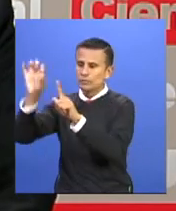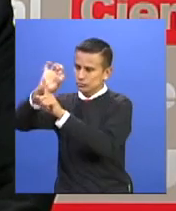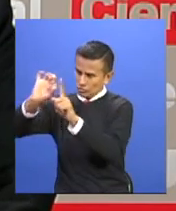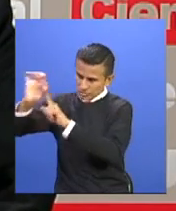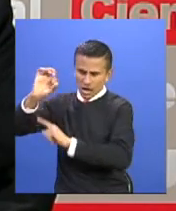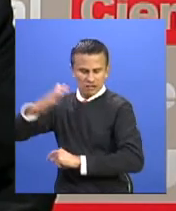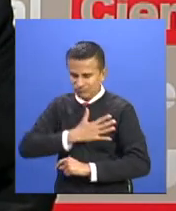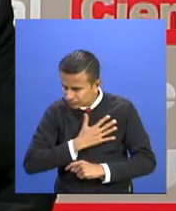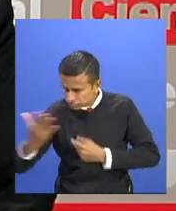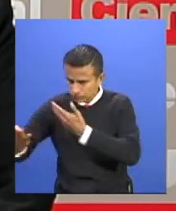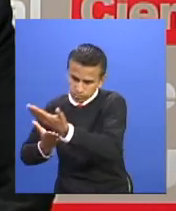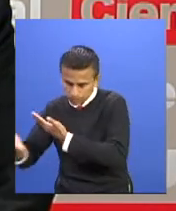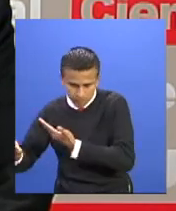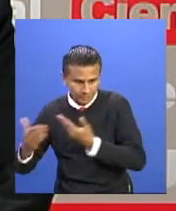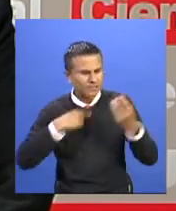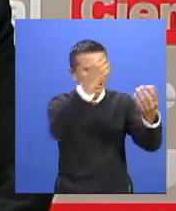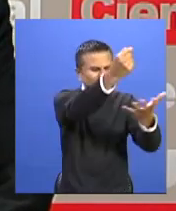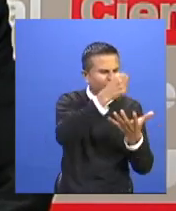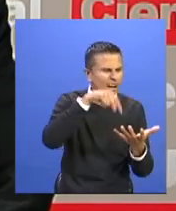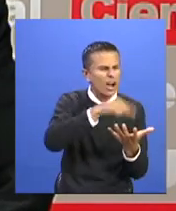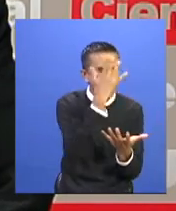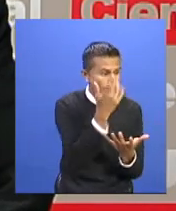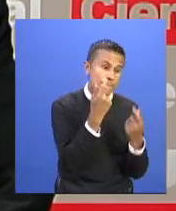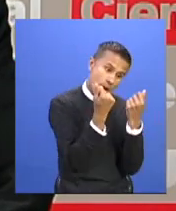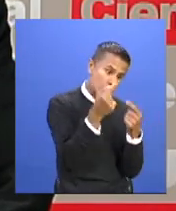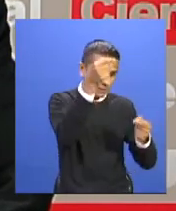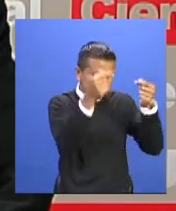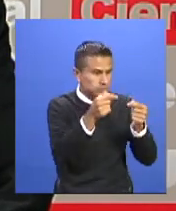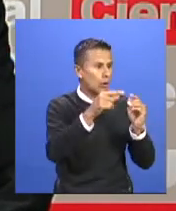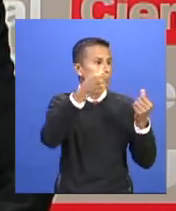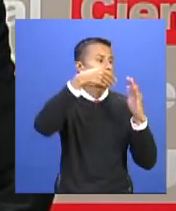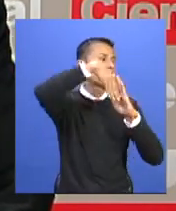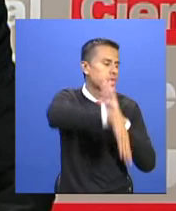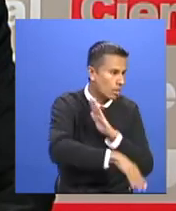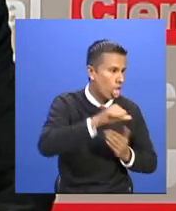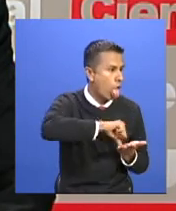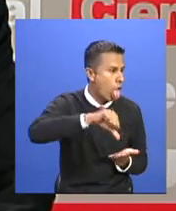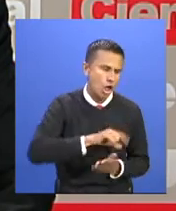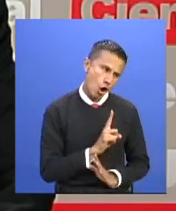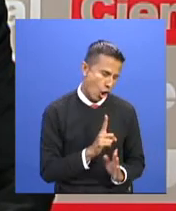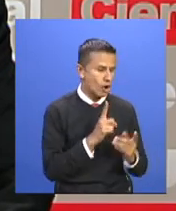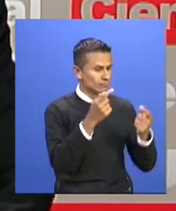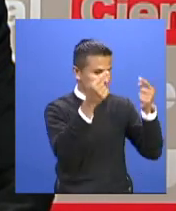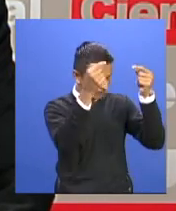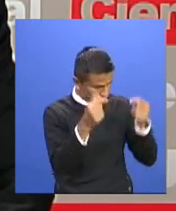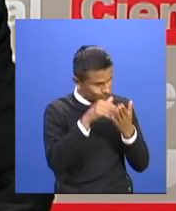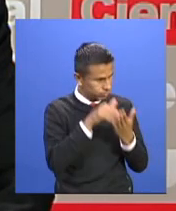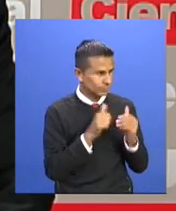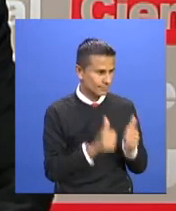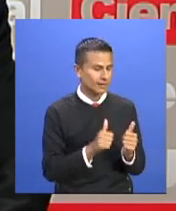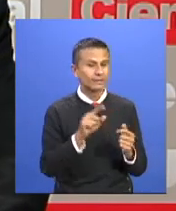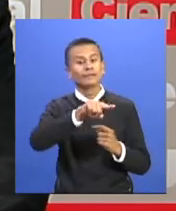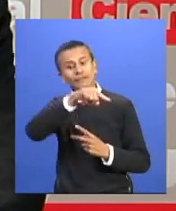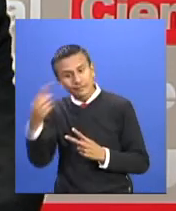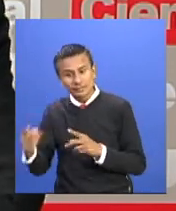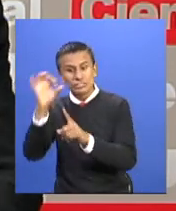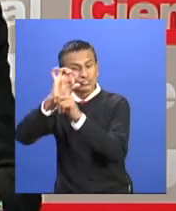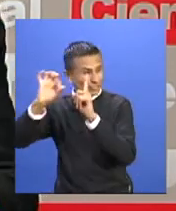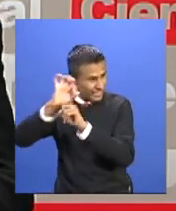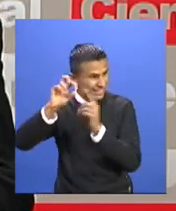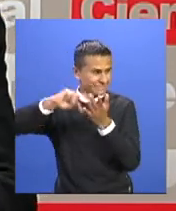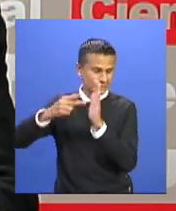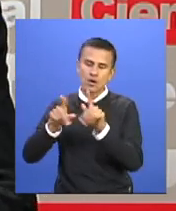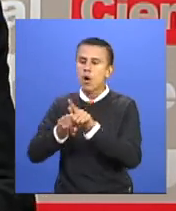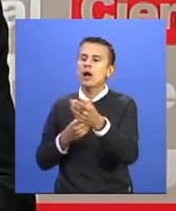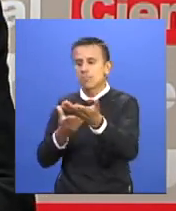está para producir una utilidad. Lo social porque está para servirle a la gente. Hoy hablamos de capital social. Entonces,